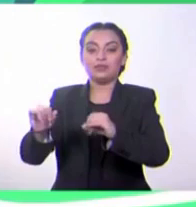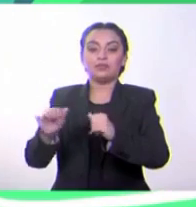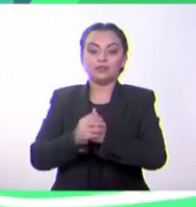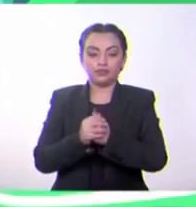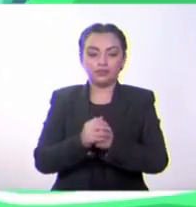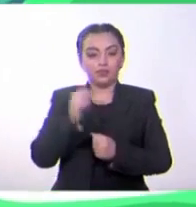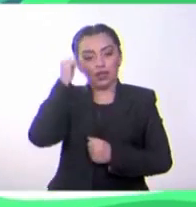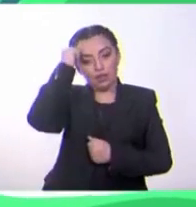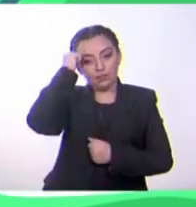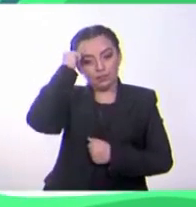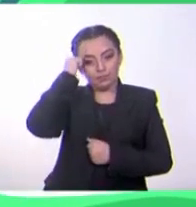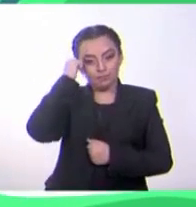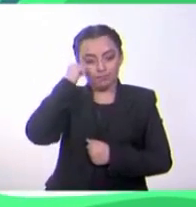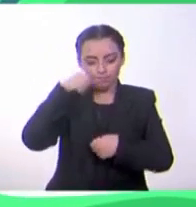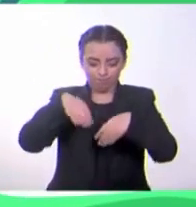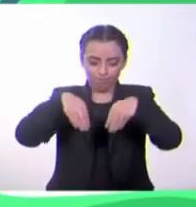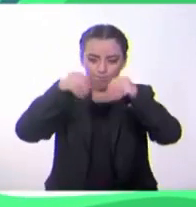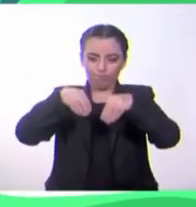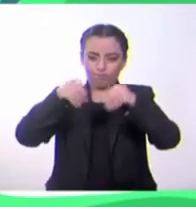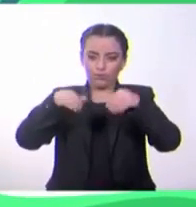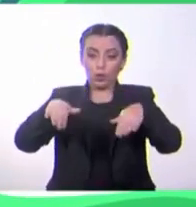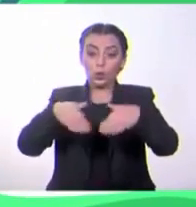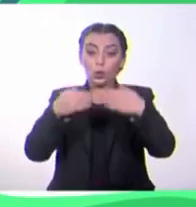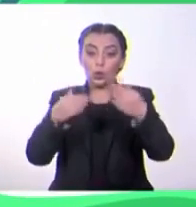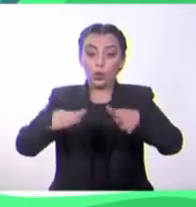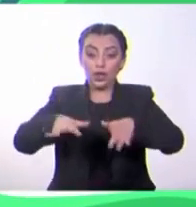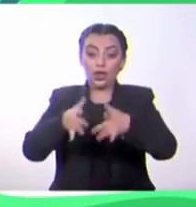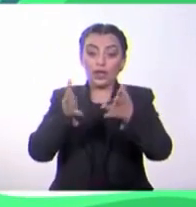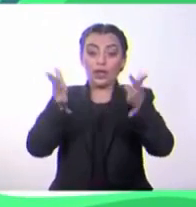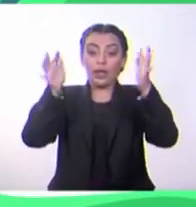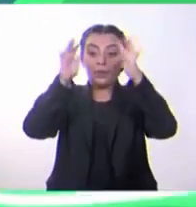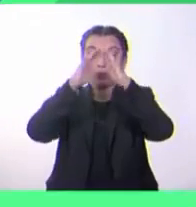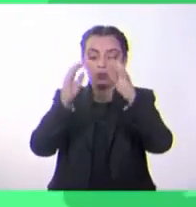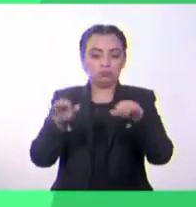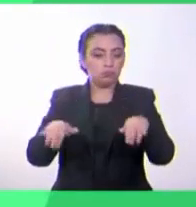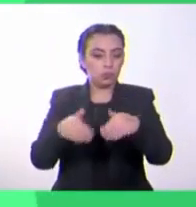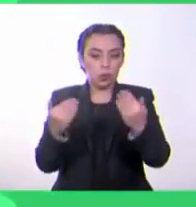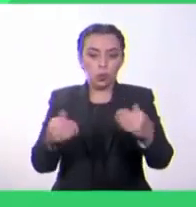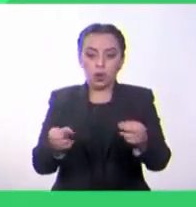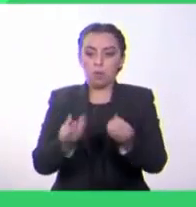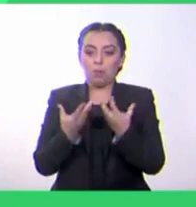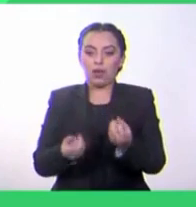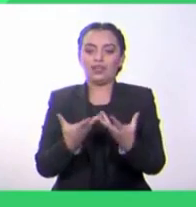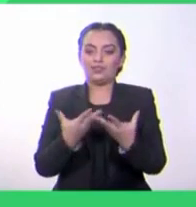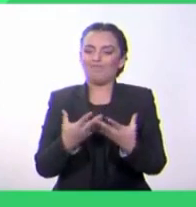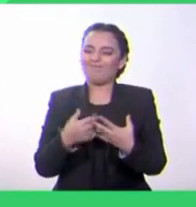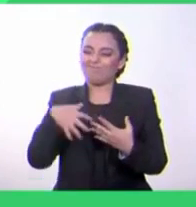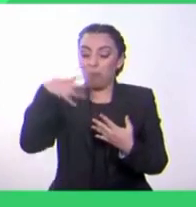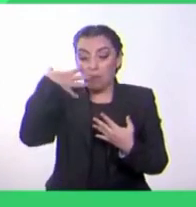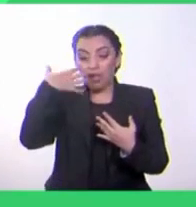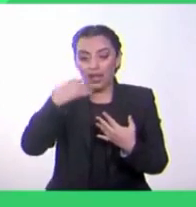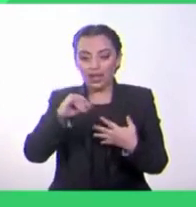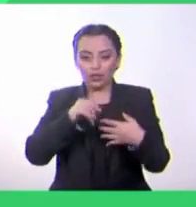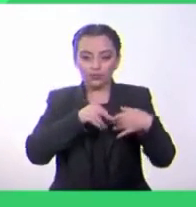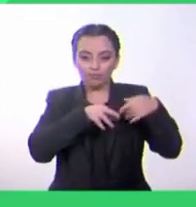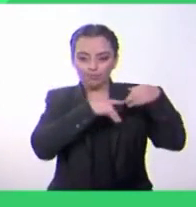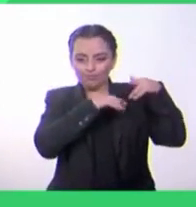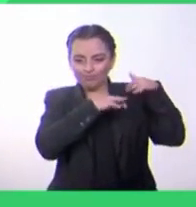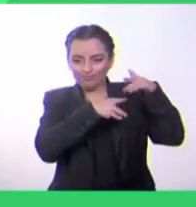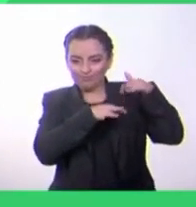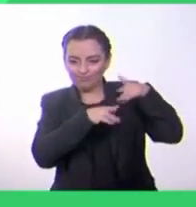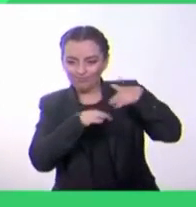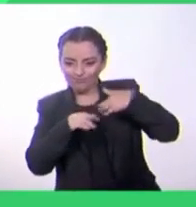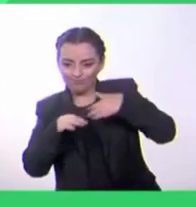los suelos desnudos, y a través del experimento hemos visto que son más vulnerables al desplazamiento de